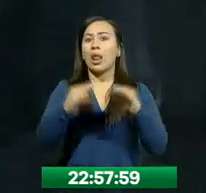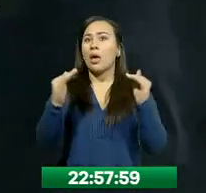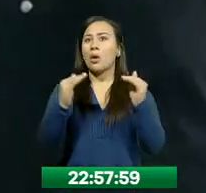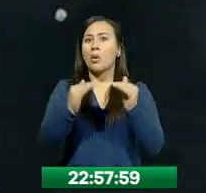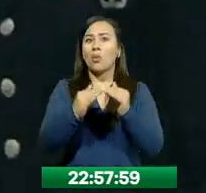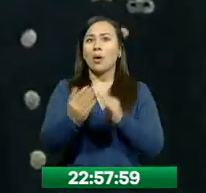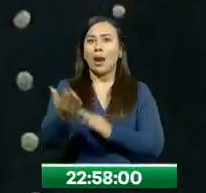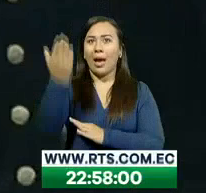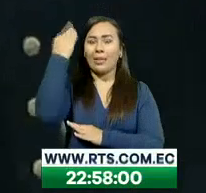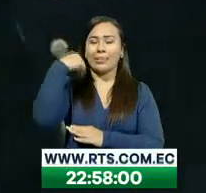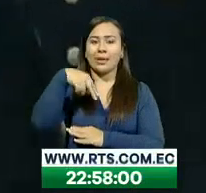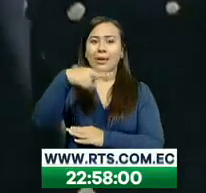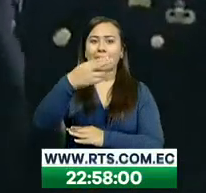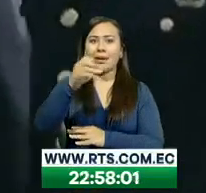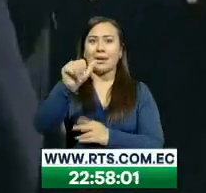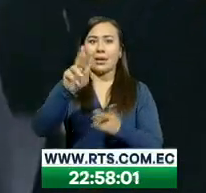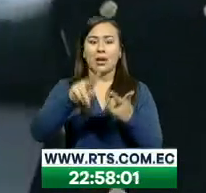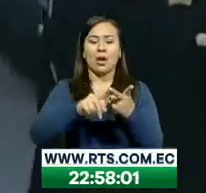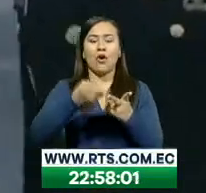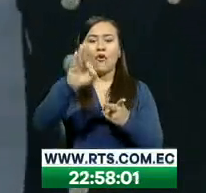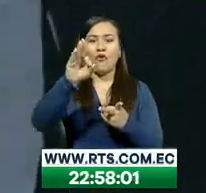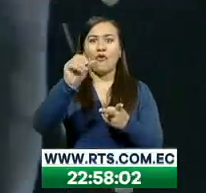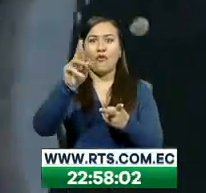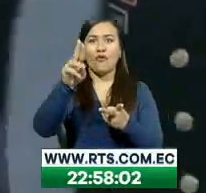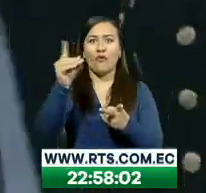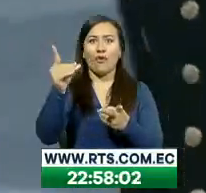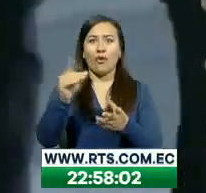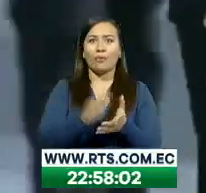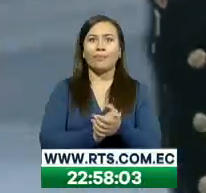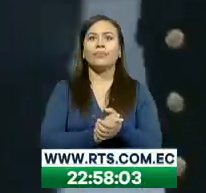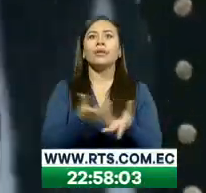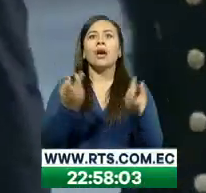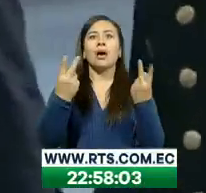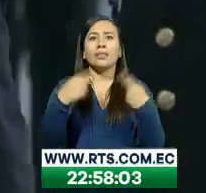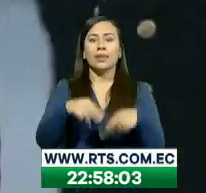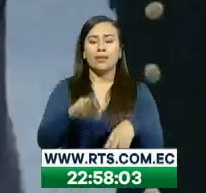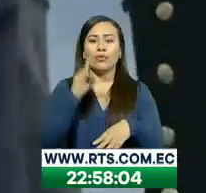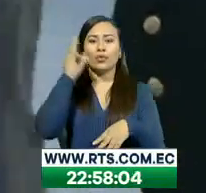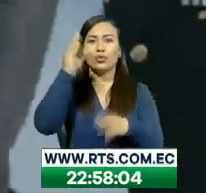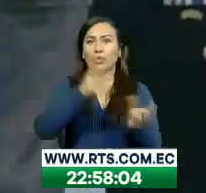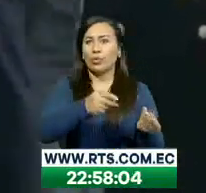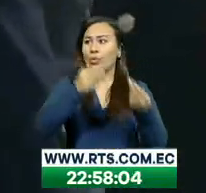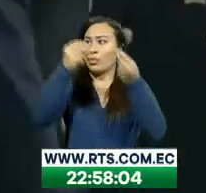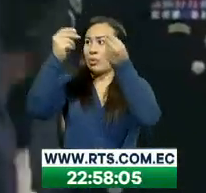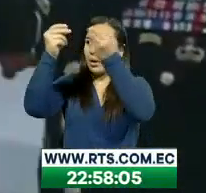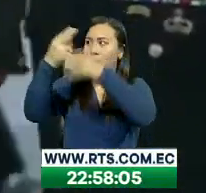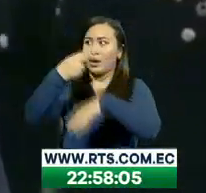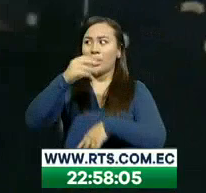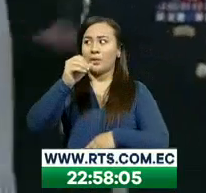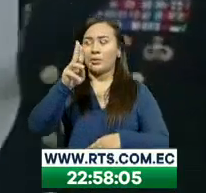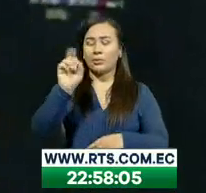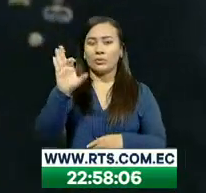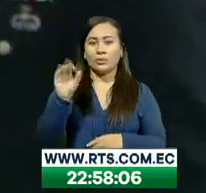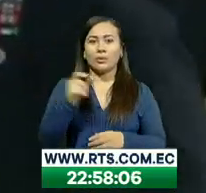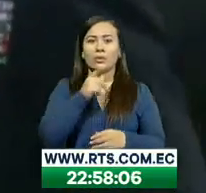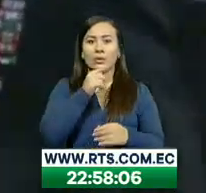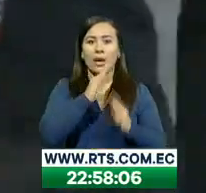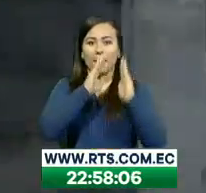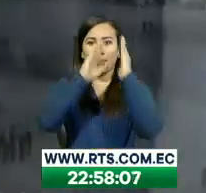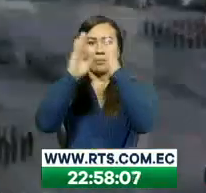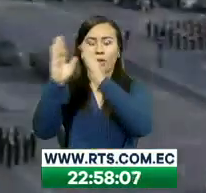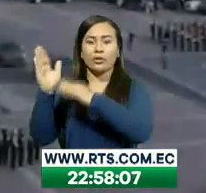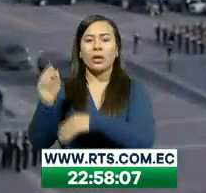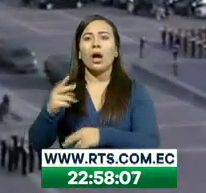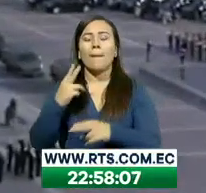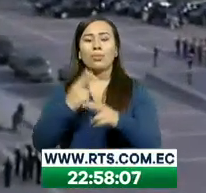con Eisenhower, Reagan y Ford. Posteriormente regresará a Houston para ser enterrado en la biblioteca presidencial que